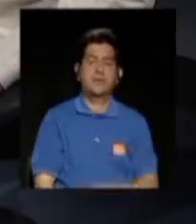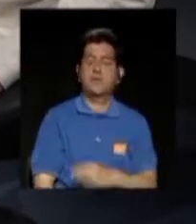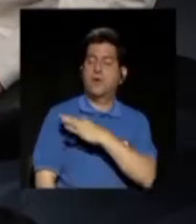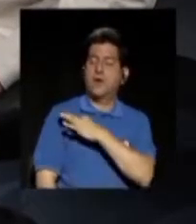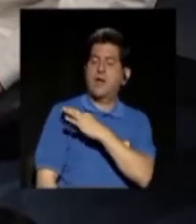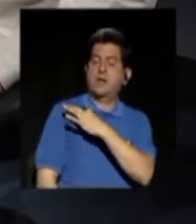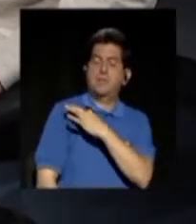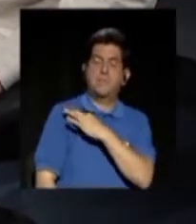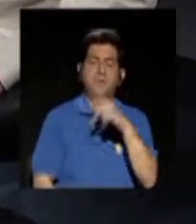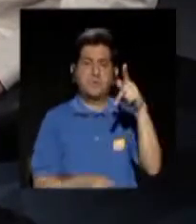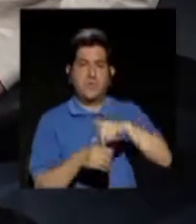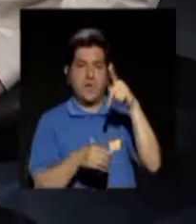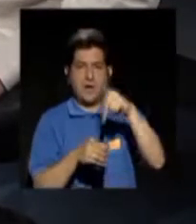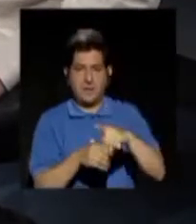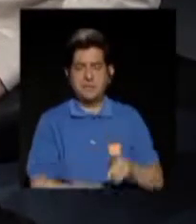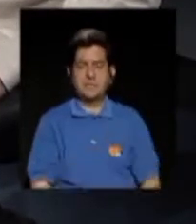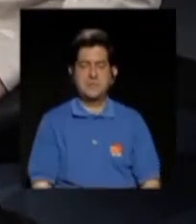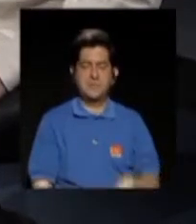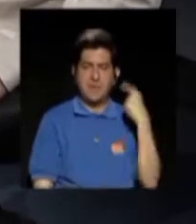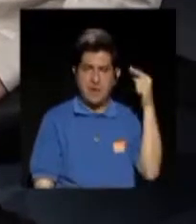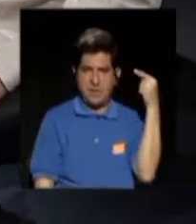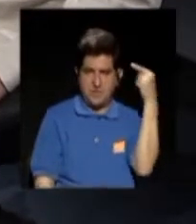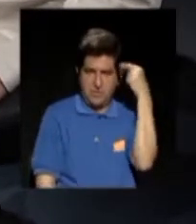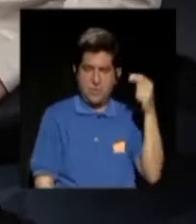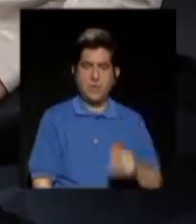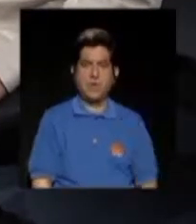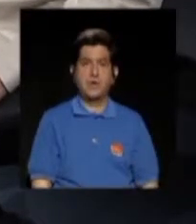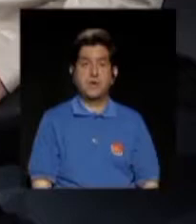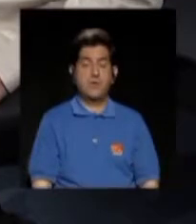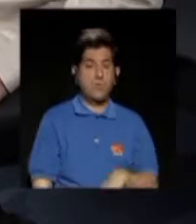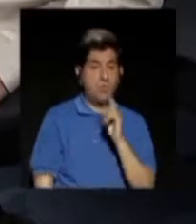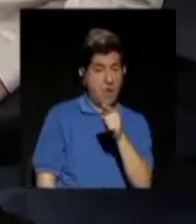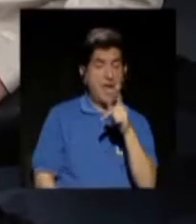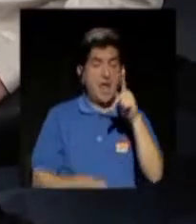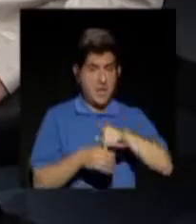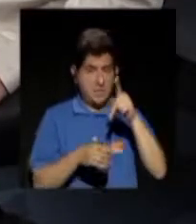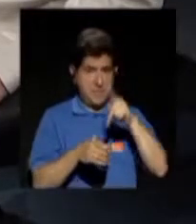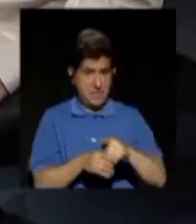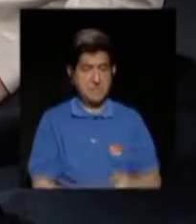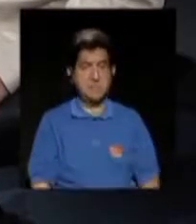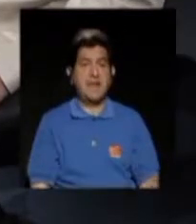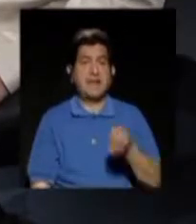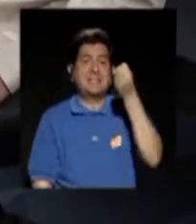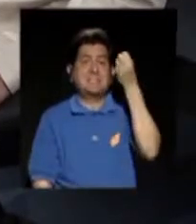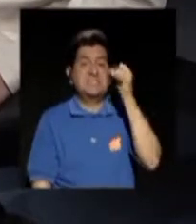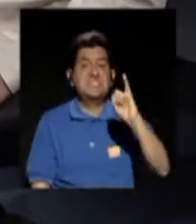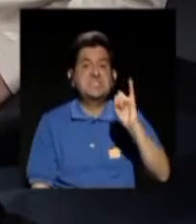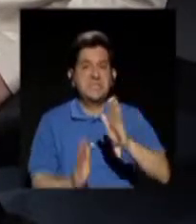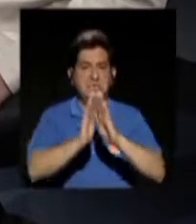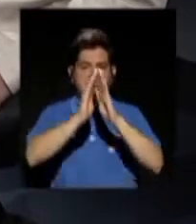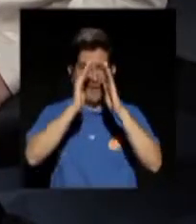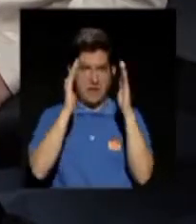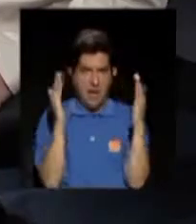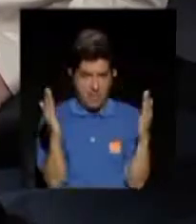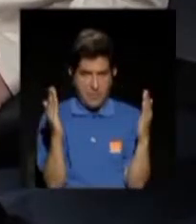a formar parte del gabinete, ¿verdad? Que él participaba, sí, el punto de